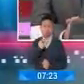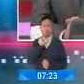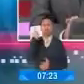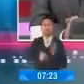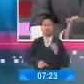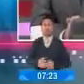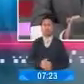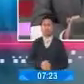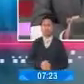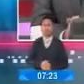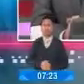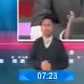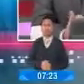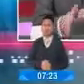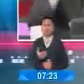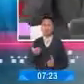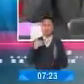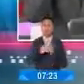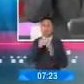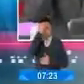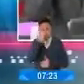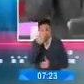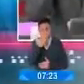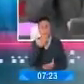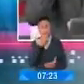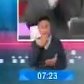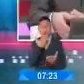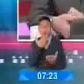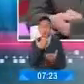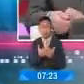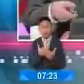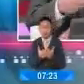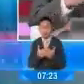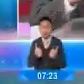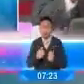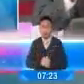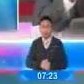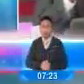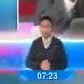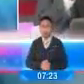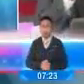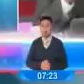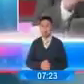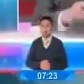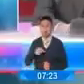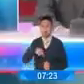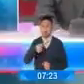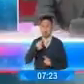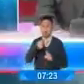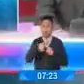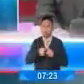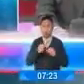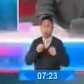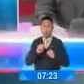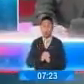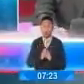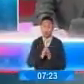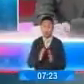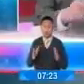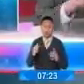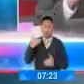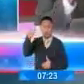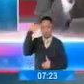ministra? Bueno, nuevamente buenos días y muchas gracias. Gracias, sí, ministra. Un mes que va a estar muy marcado por la